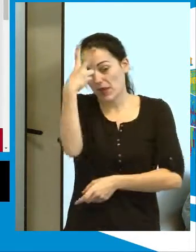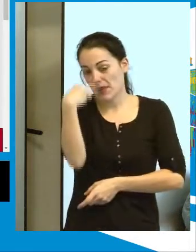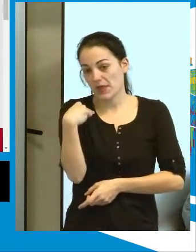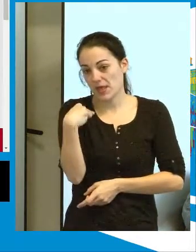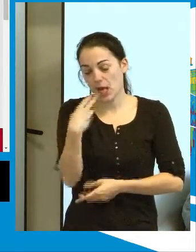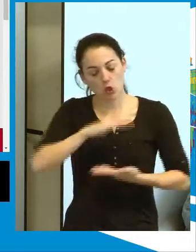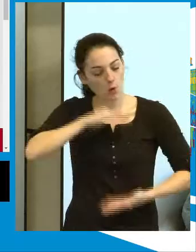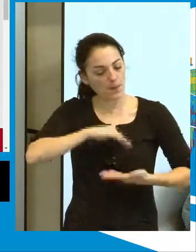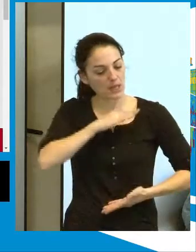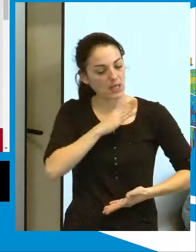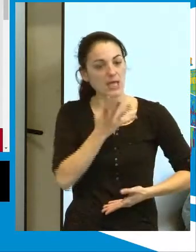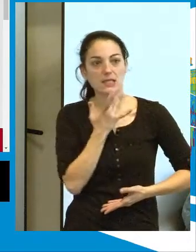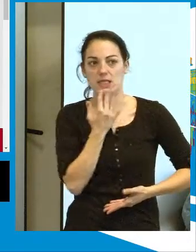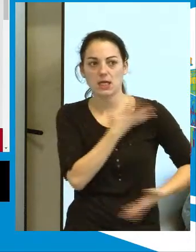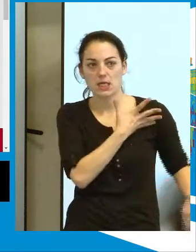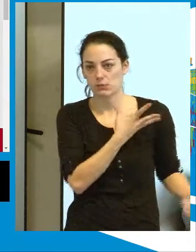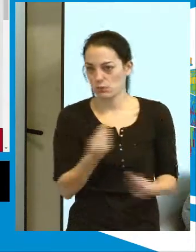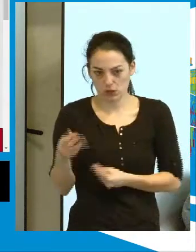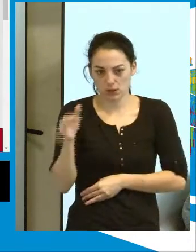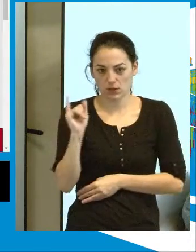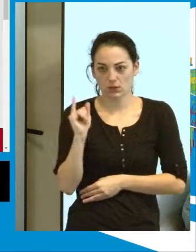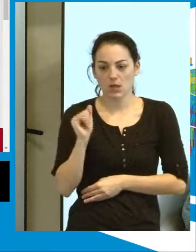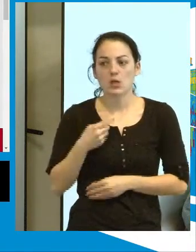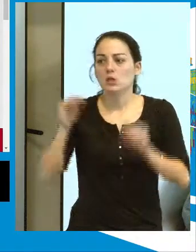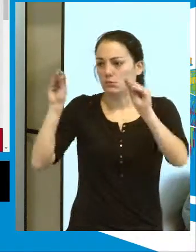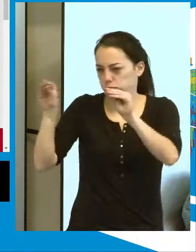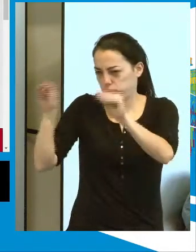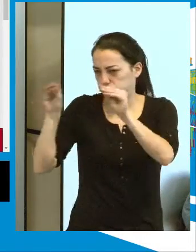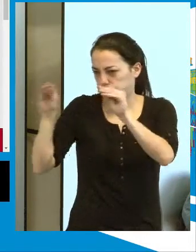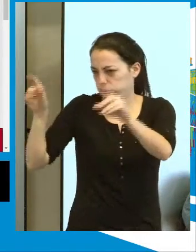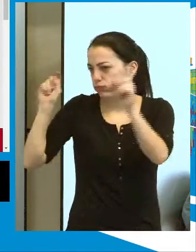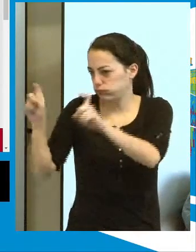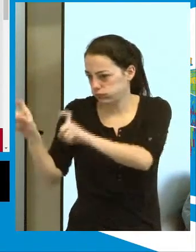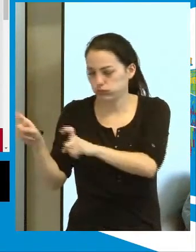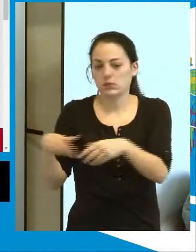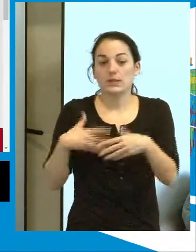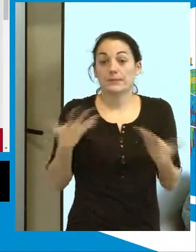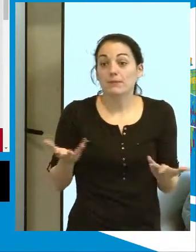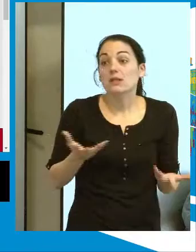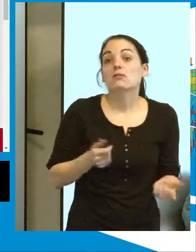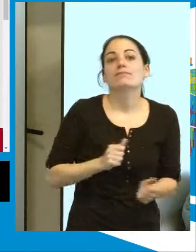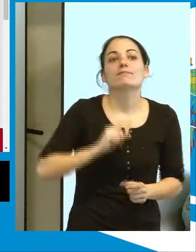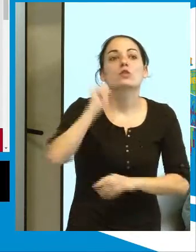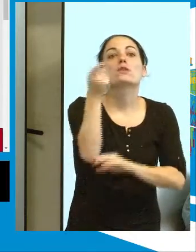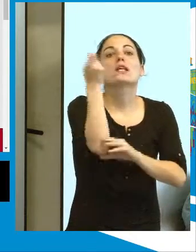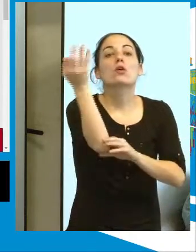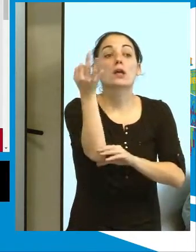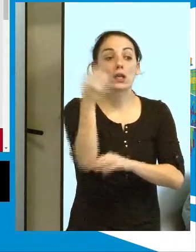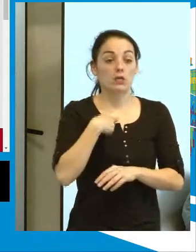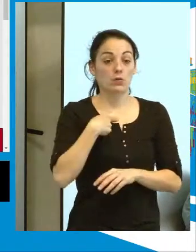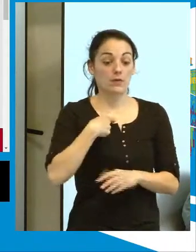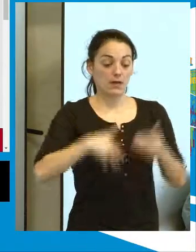competentes digitalmente, les ayuda mucho y les da mucha formación y de alguna manera ha conseguido que yo he viajado, por ejemplo,